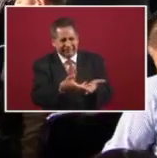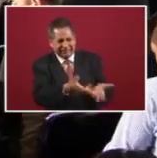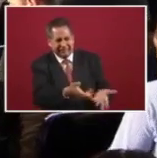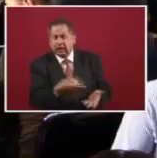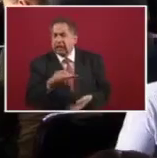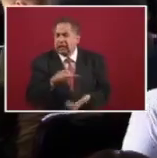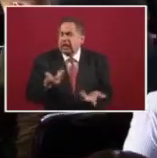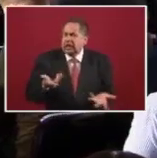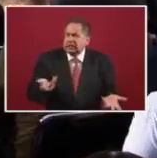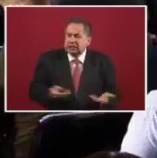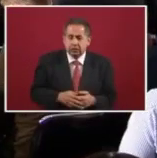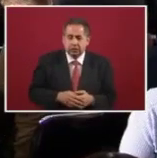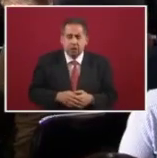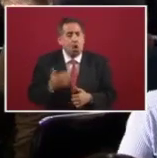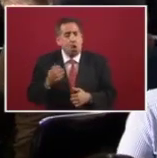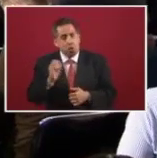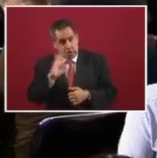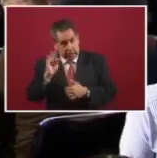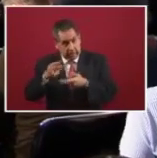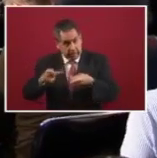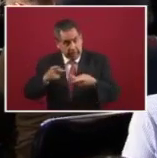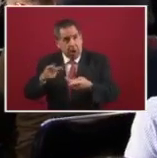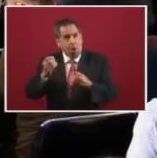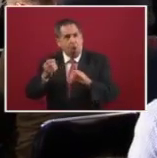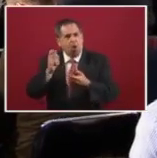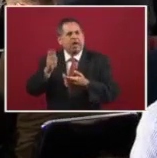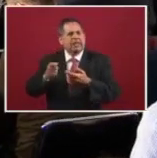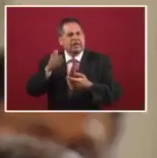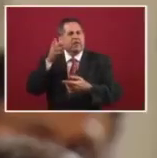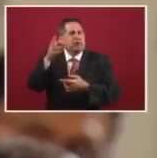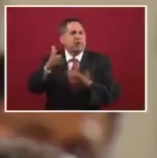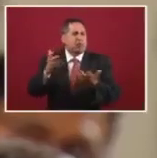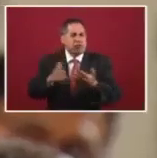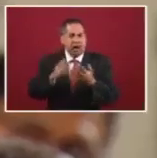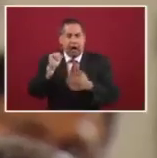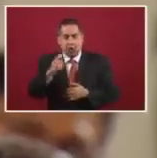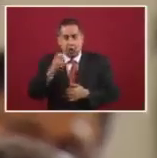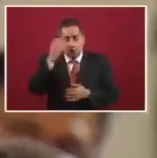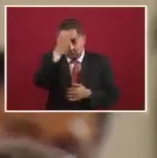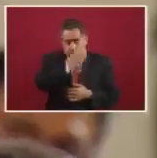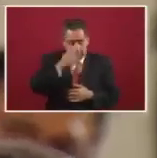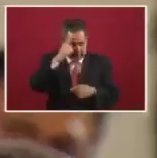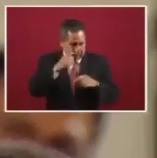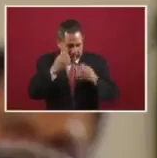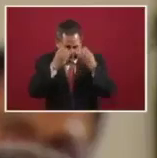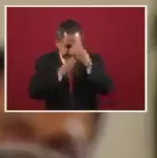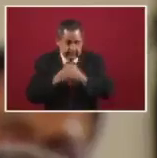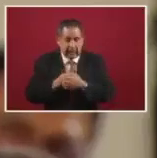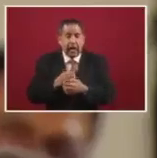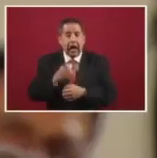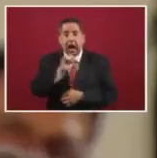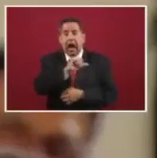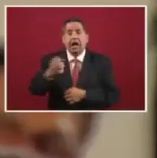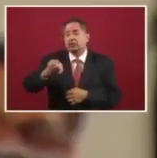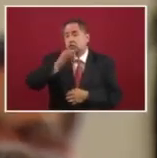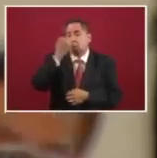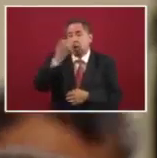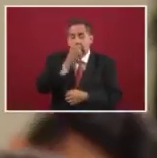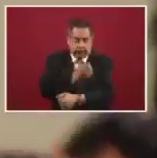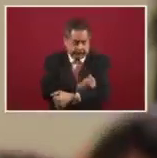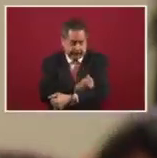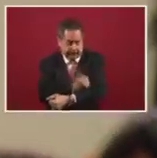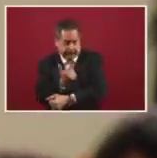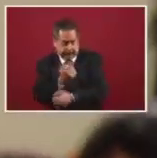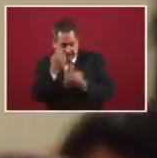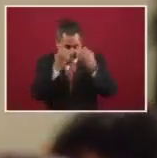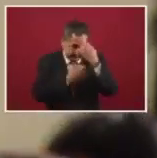lado, si piensa establecer o lo tiene planeado, algún examen antidoping en las escuelas, tal vez puede ser